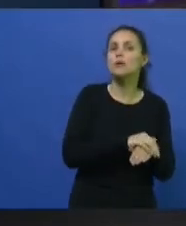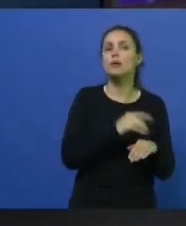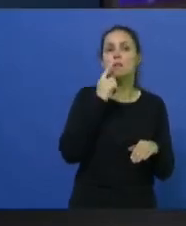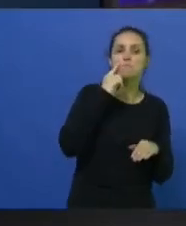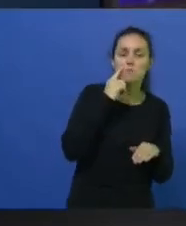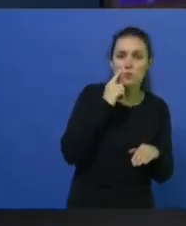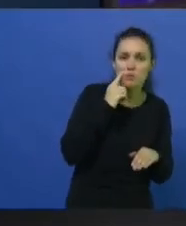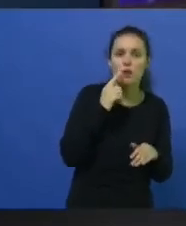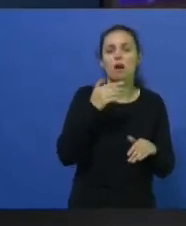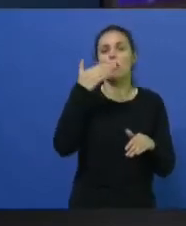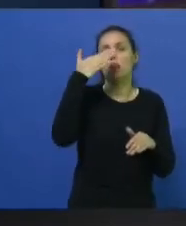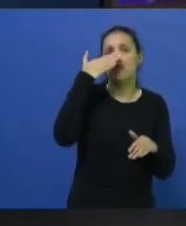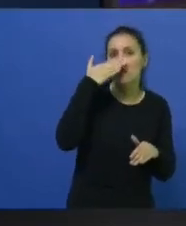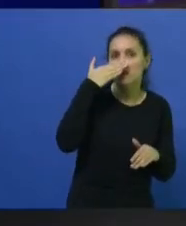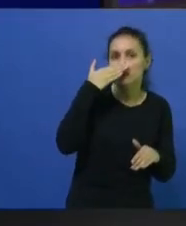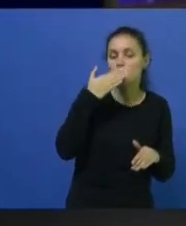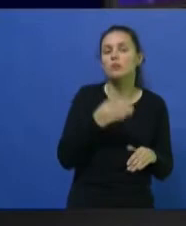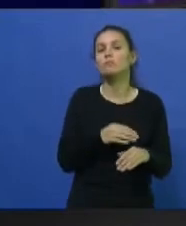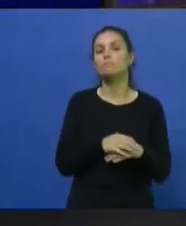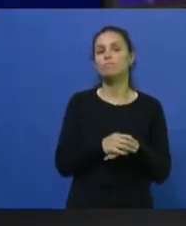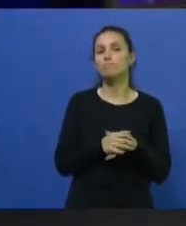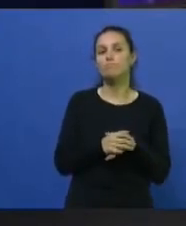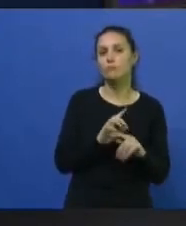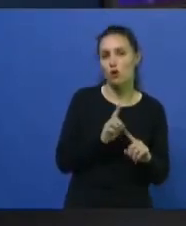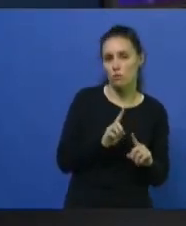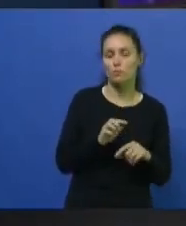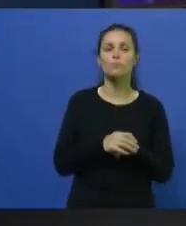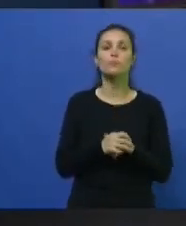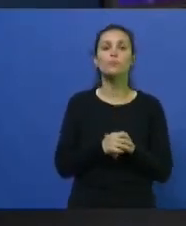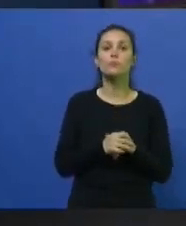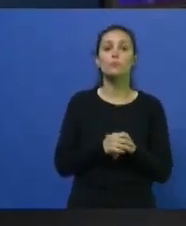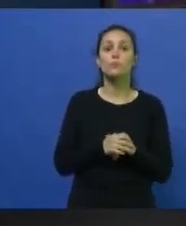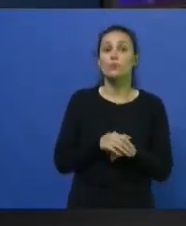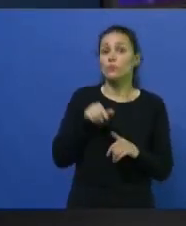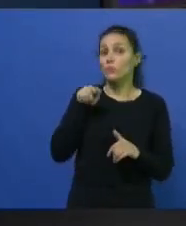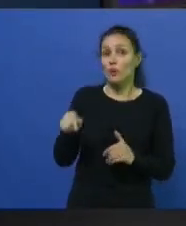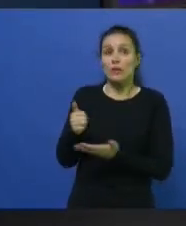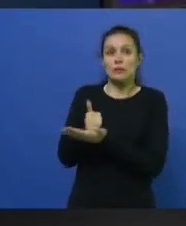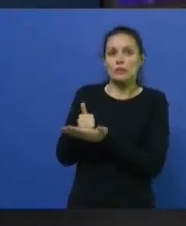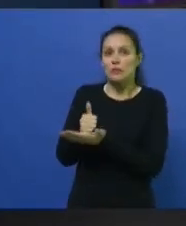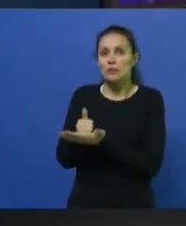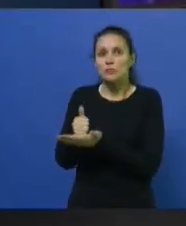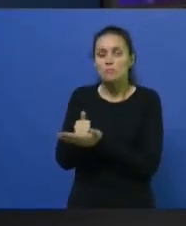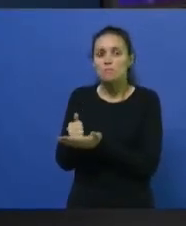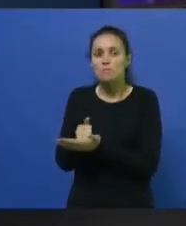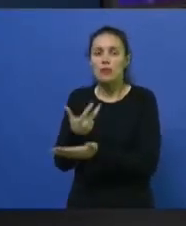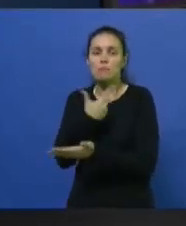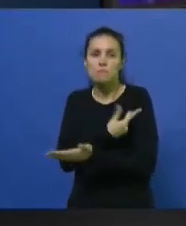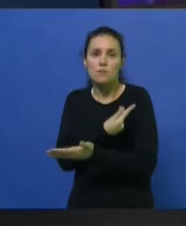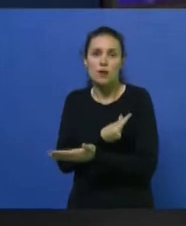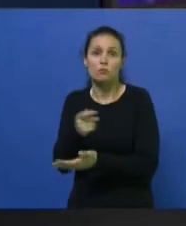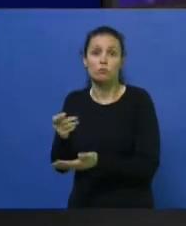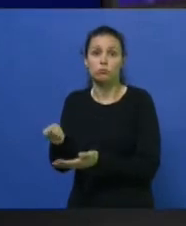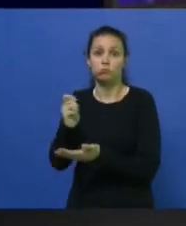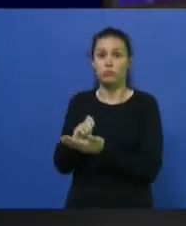esta mañana con el doctor fortuna en producción y nos decía eso se estaban esperando qué pasó si llegan hay una promesa de nación que van a estar llegando pero